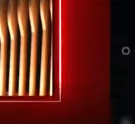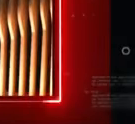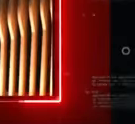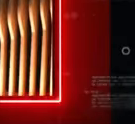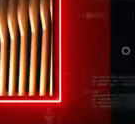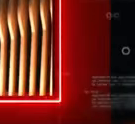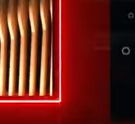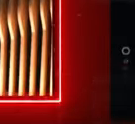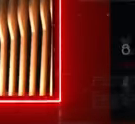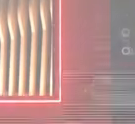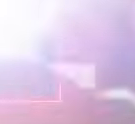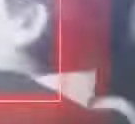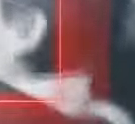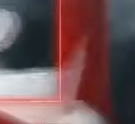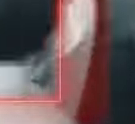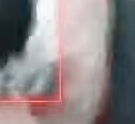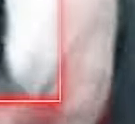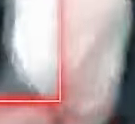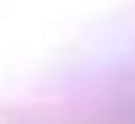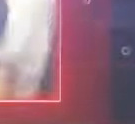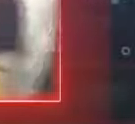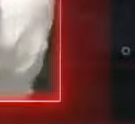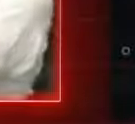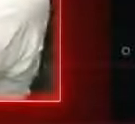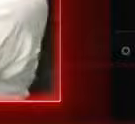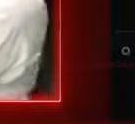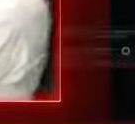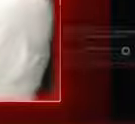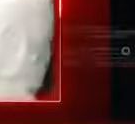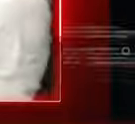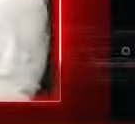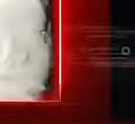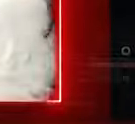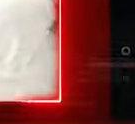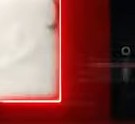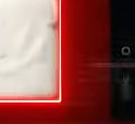jueza Angélica Sánchez. Pues no, suelta,